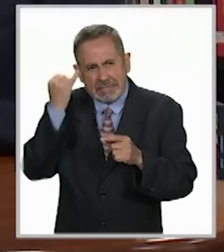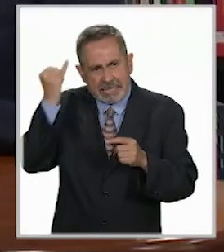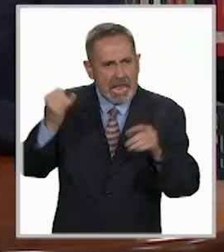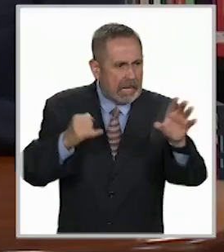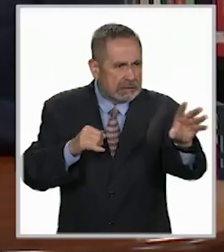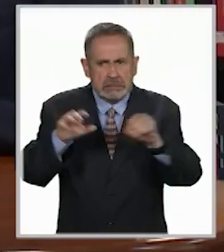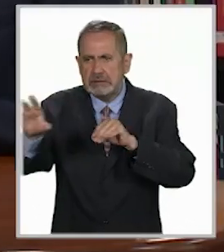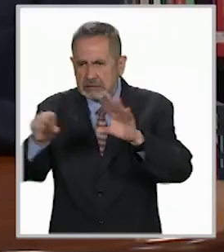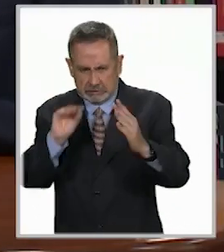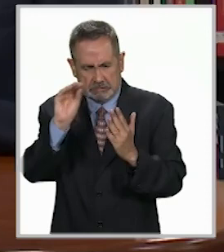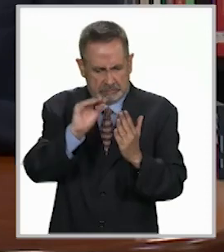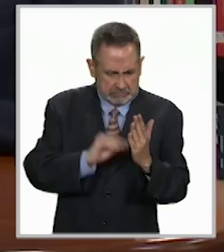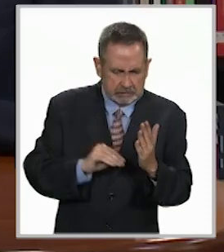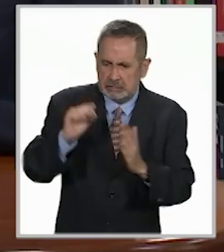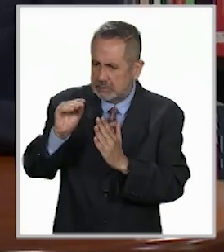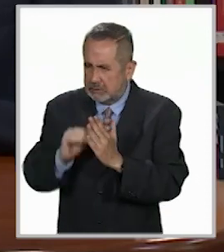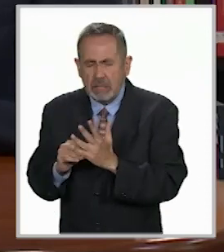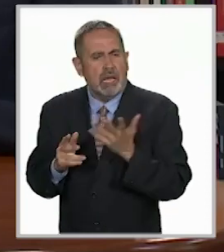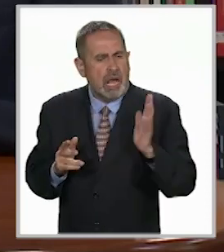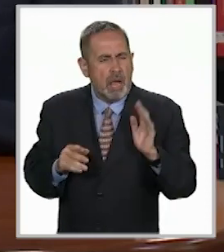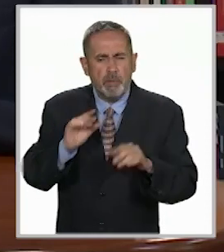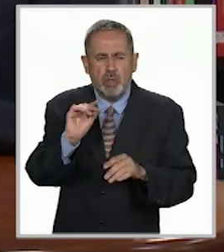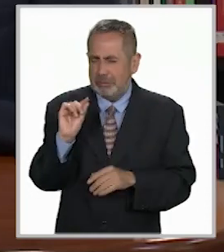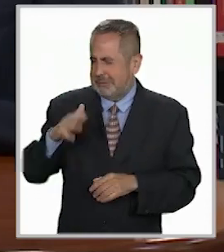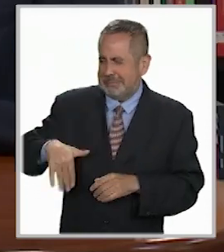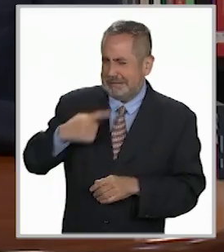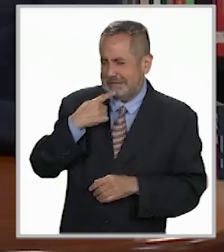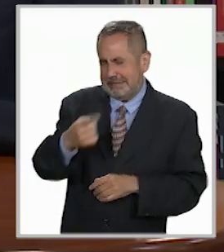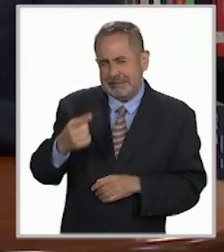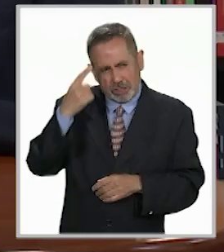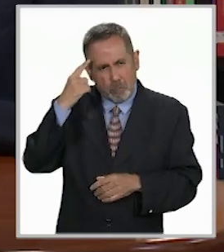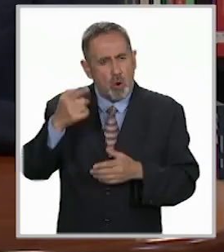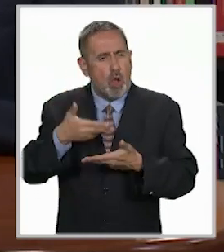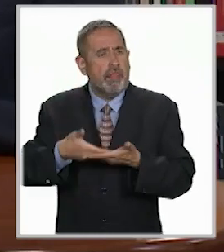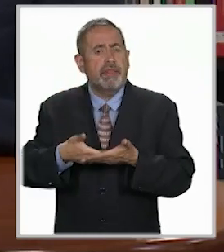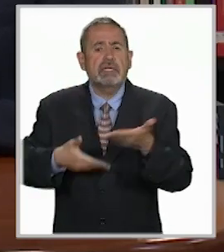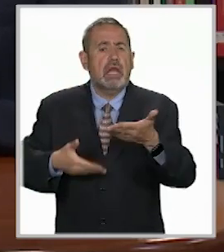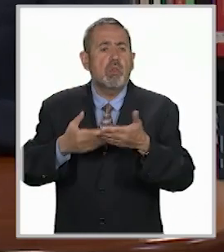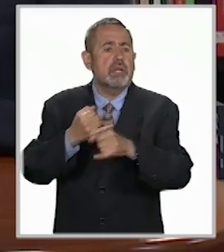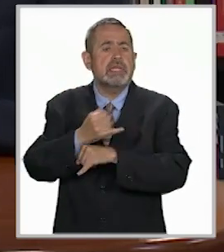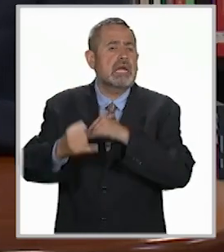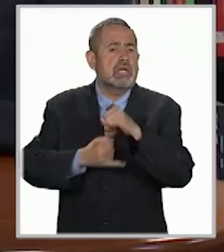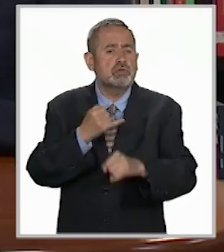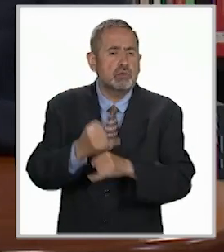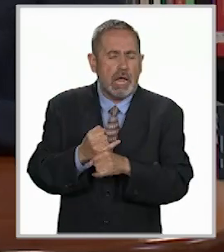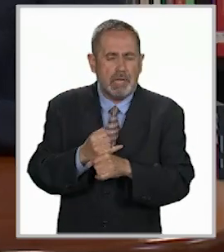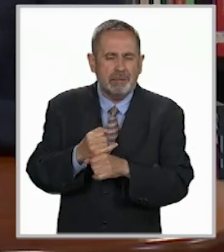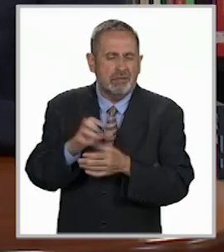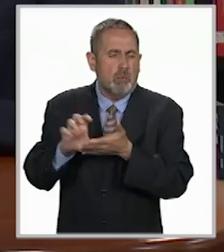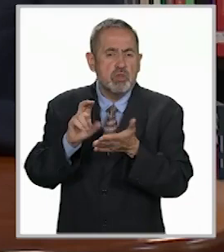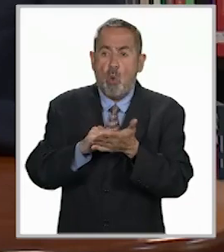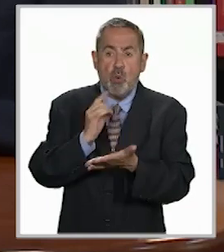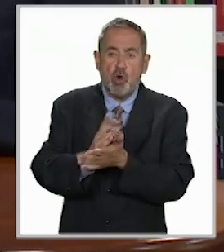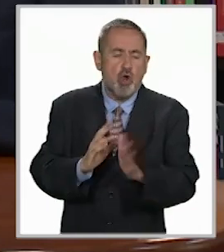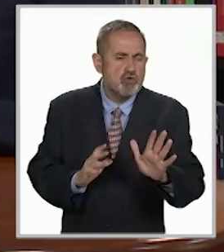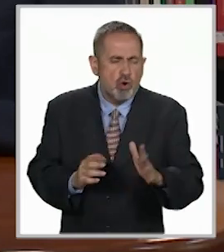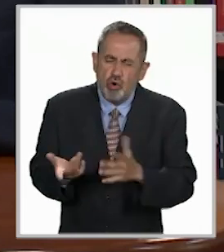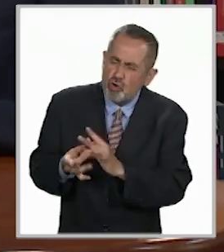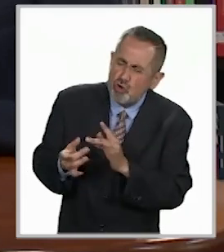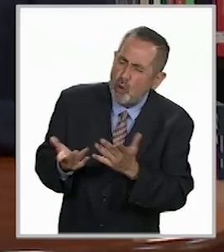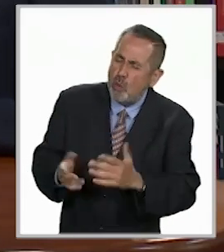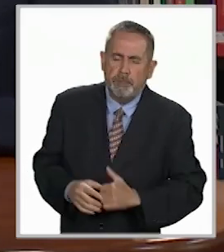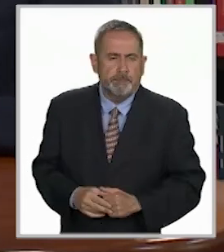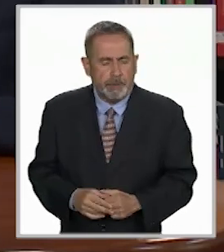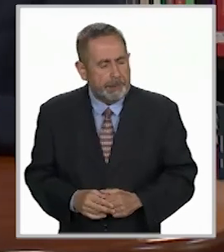surge de distintas fuentes, aunque regularmente concebimos, decías hace algunos minutos, a los tratados como la única. Cuéntanos un poquito